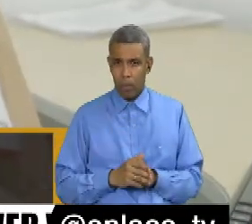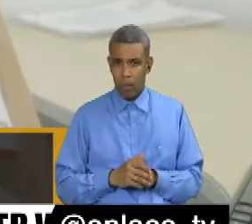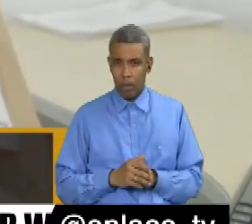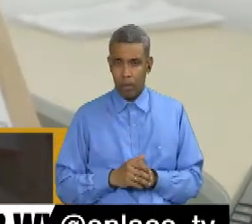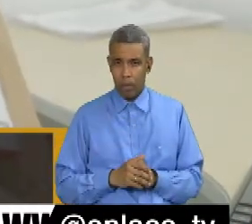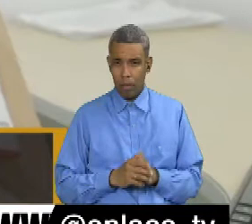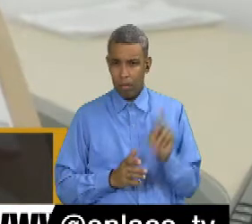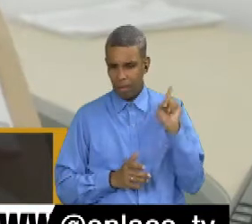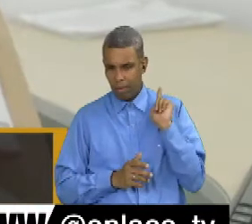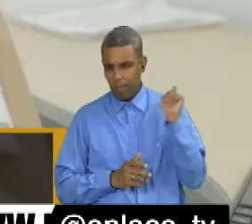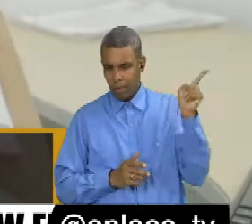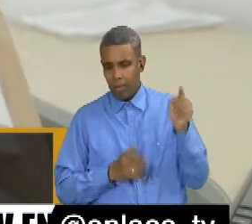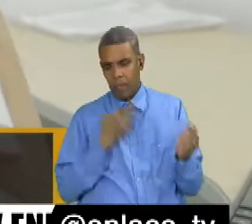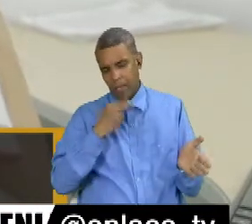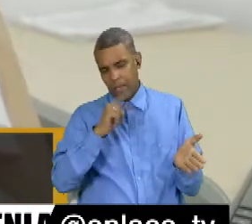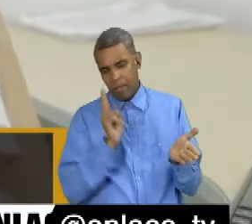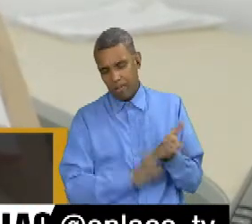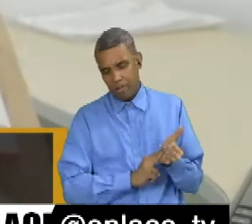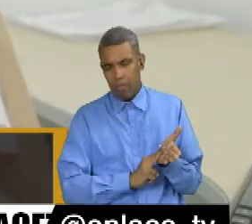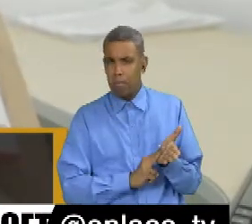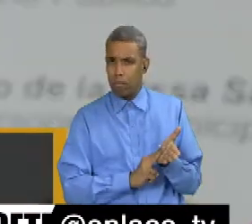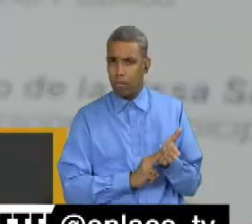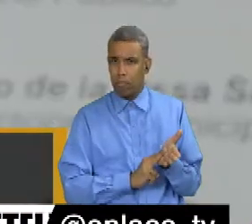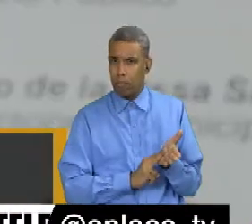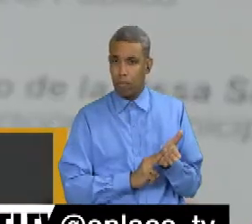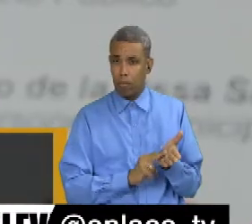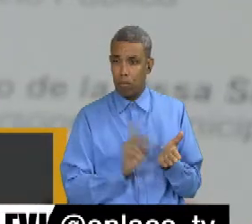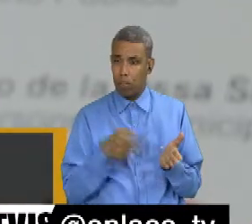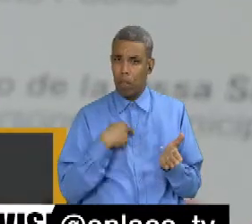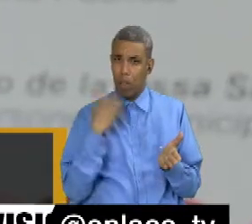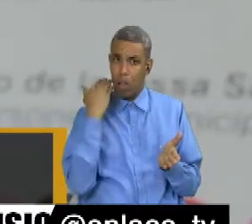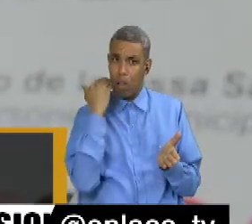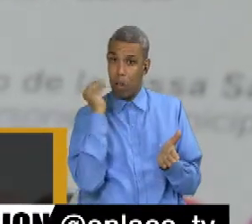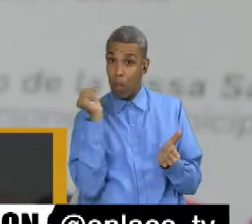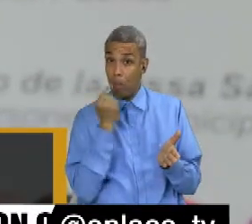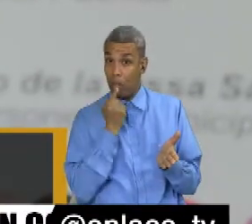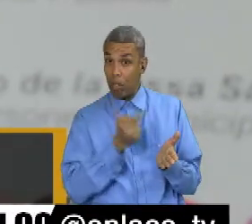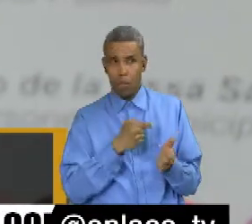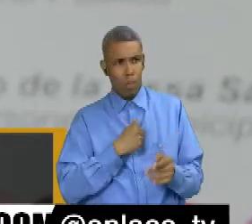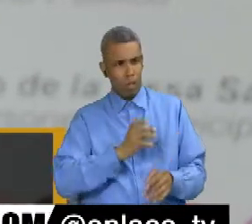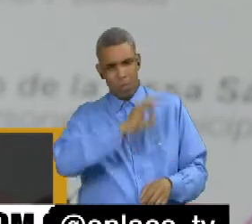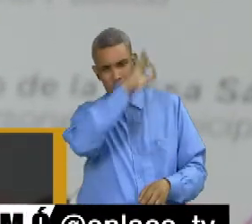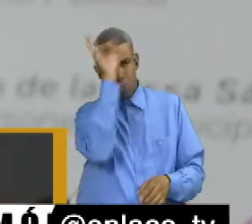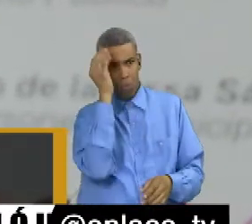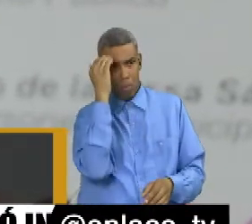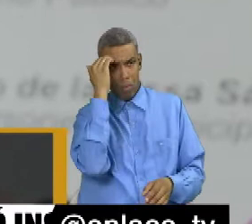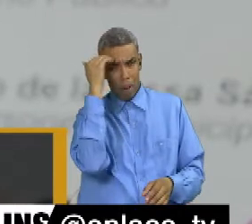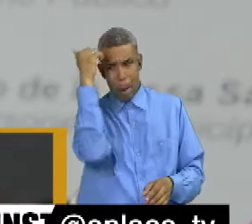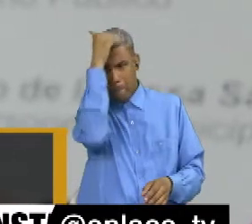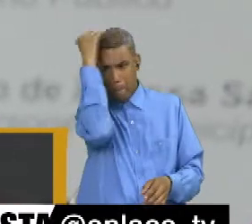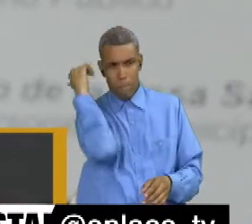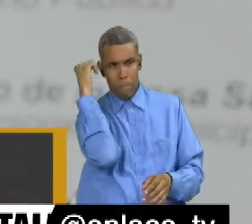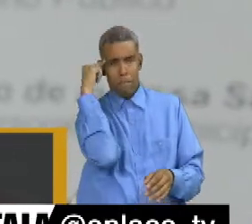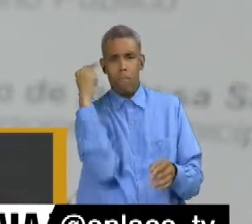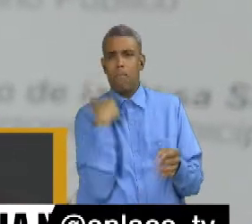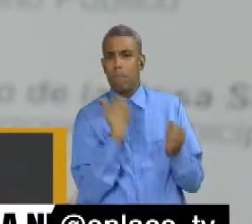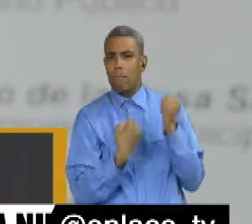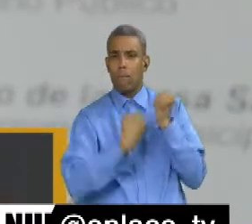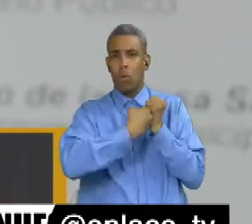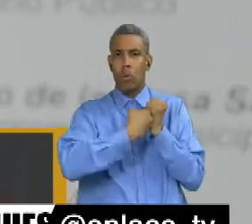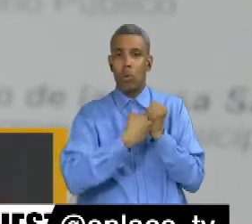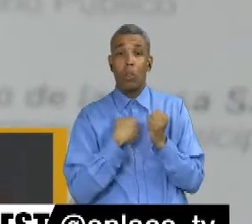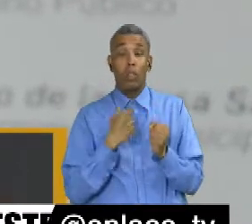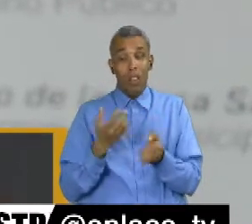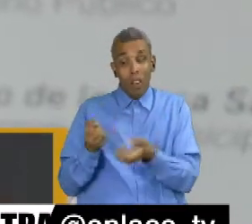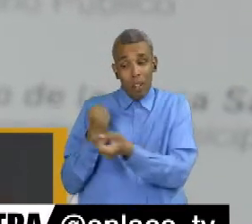debía dirigirse a la Secretaría de Salud. El apoyo que le estamos brindando a este caso es un apoyo supremamente